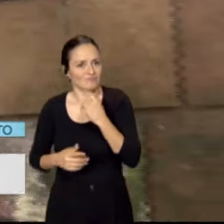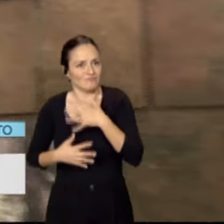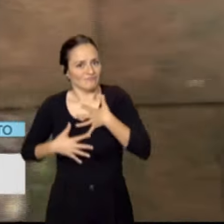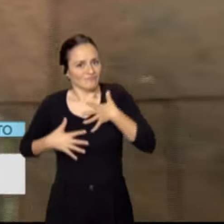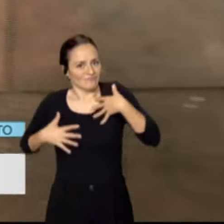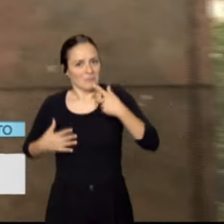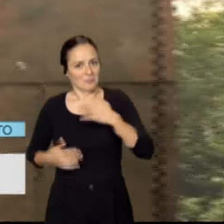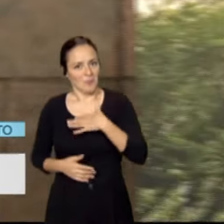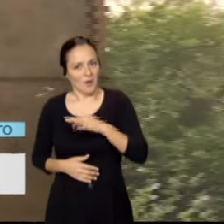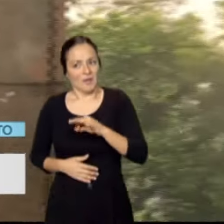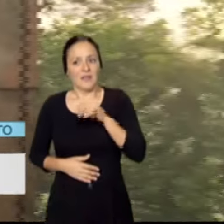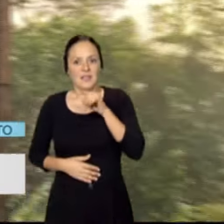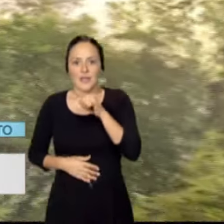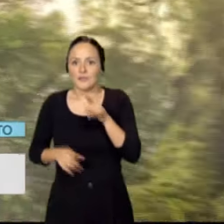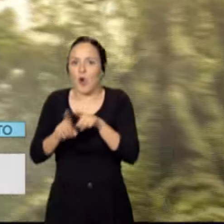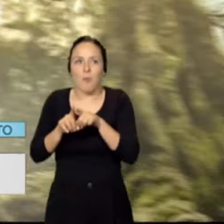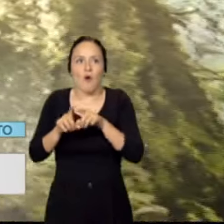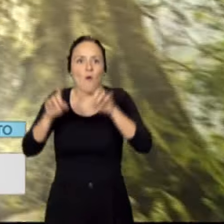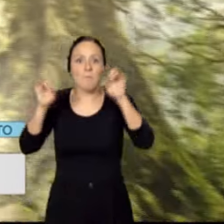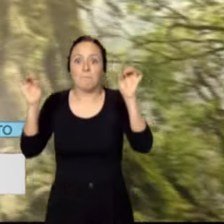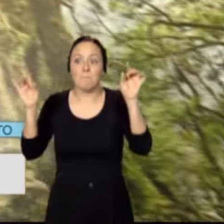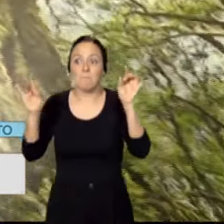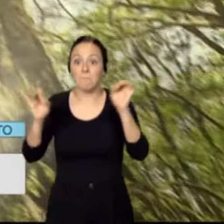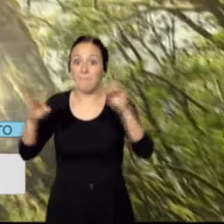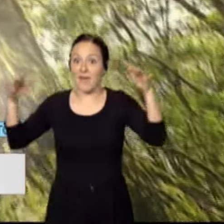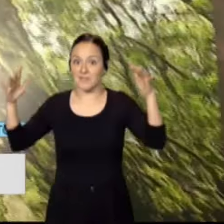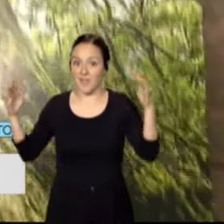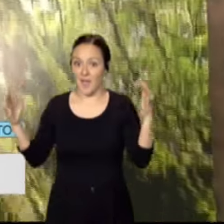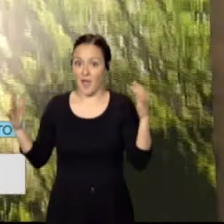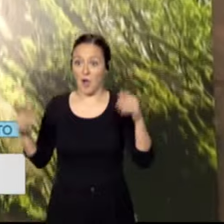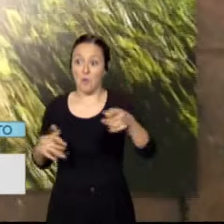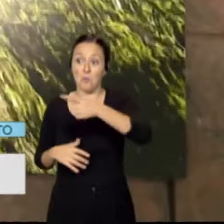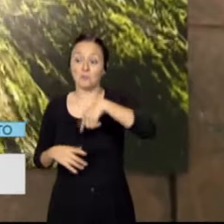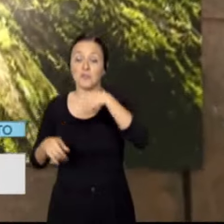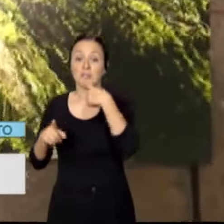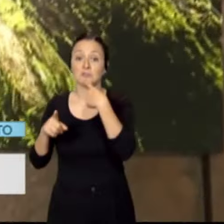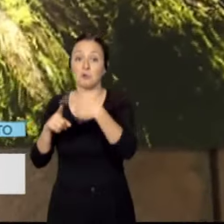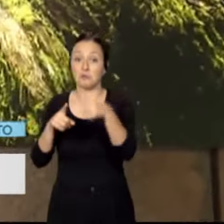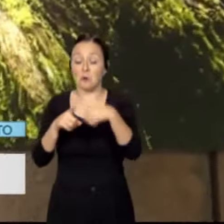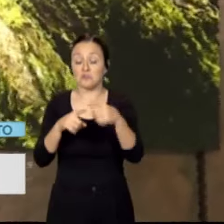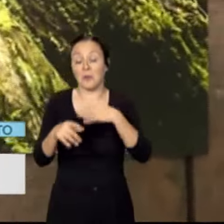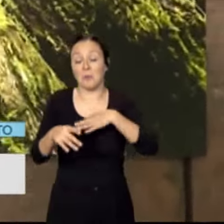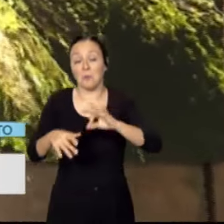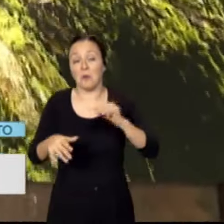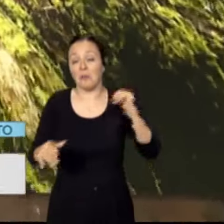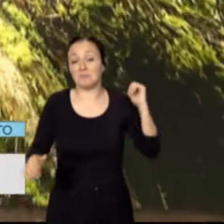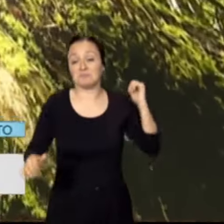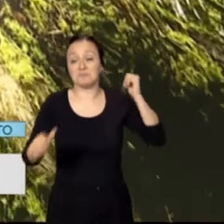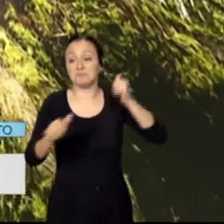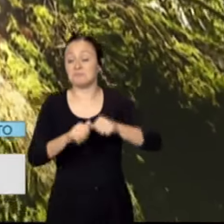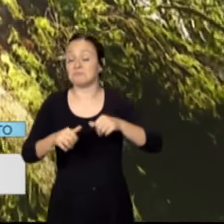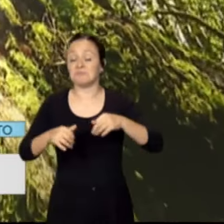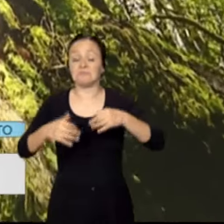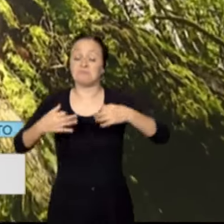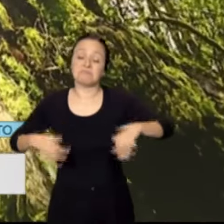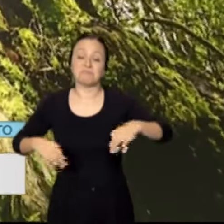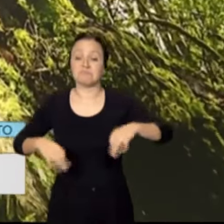es siempre una magia que se pueden encontrar cosas que a lo mejor normalmente no está